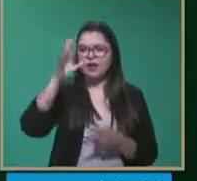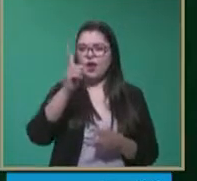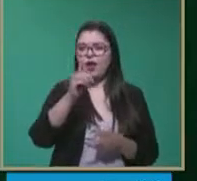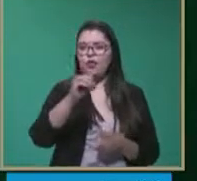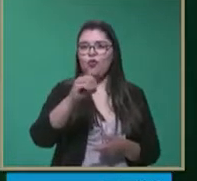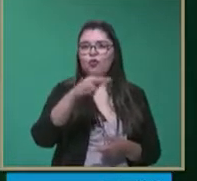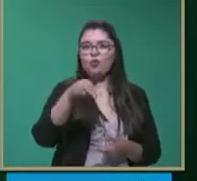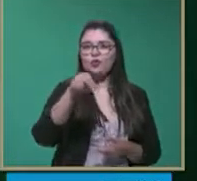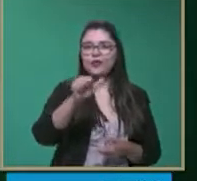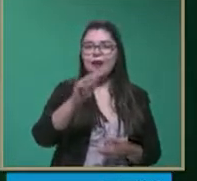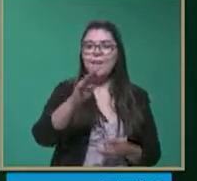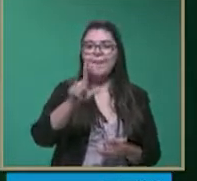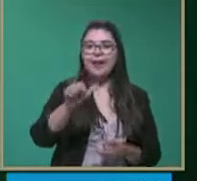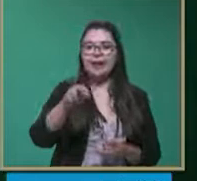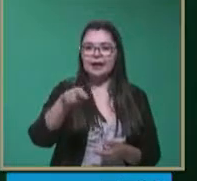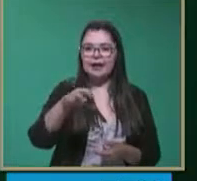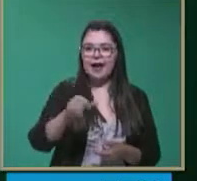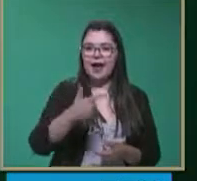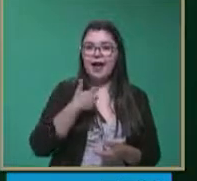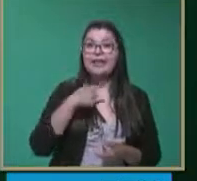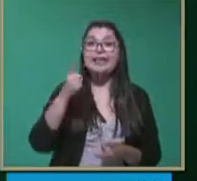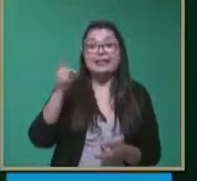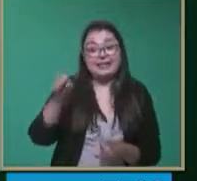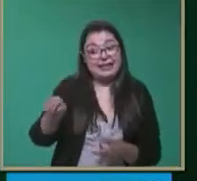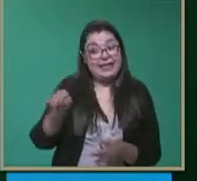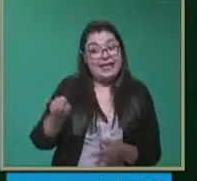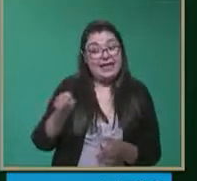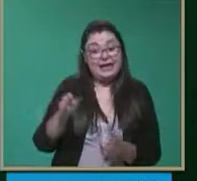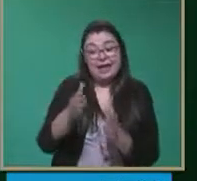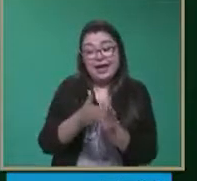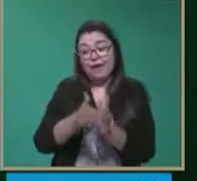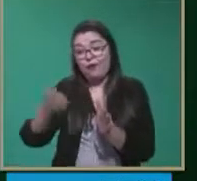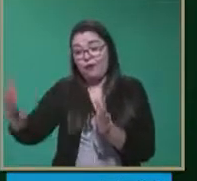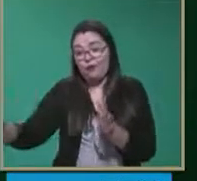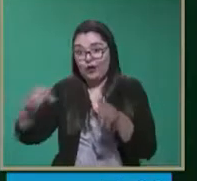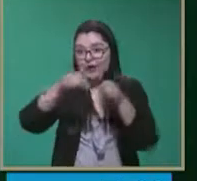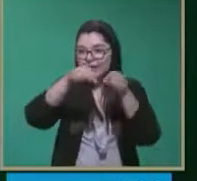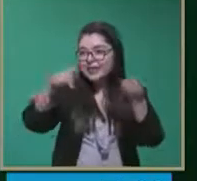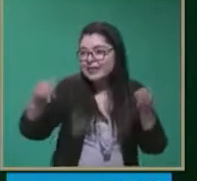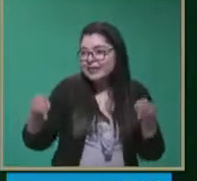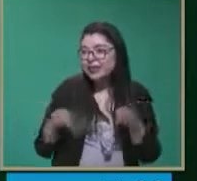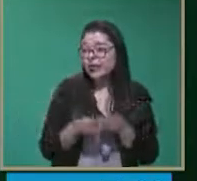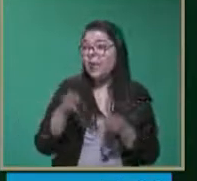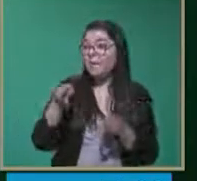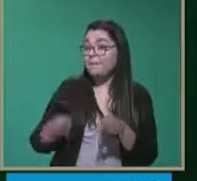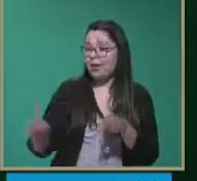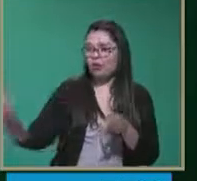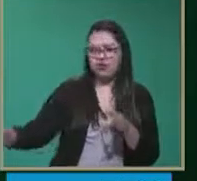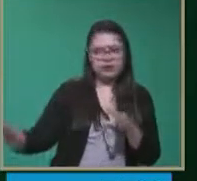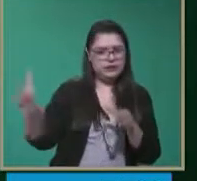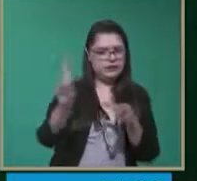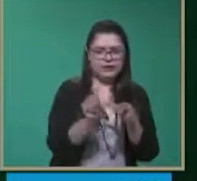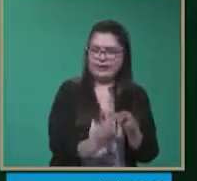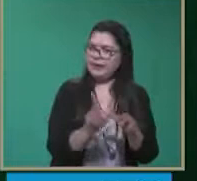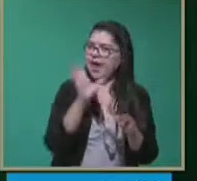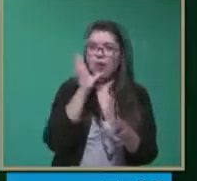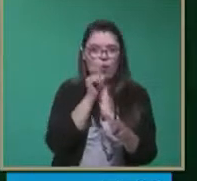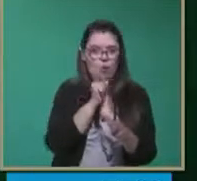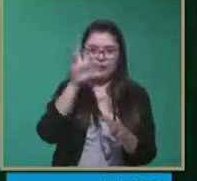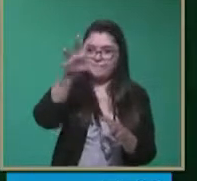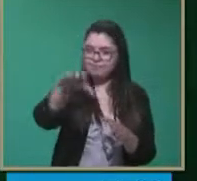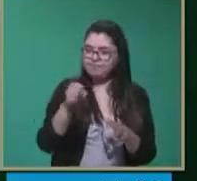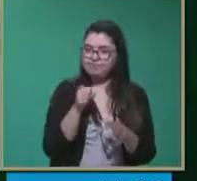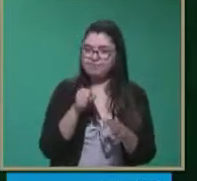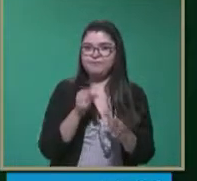Si regresa él, pues ya no la puede atrapar porque como que está protegida, ¿verdad? Si el jicotillo agarra a Doña Blanca, ella se